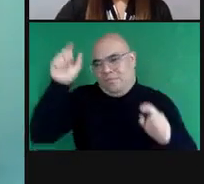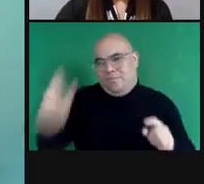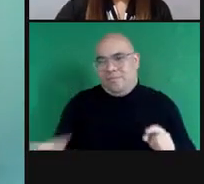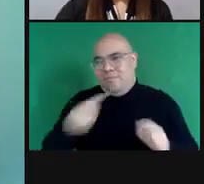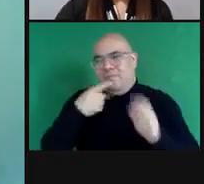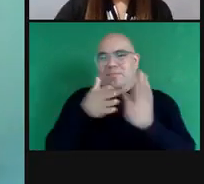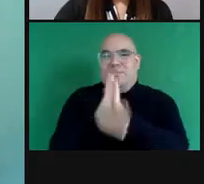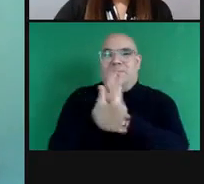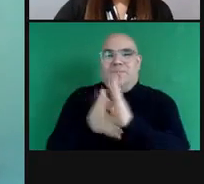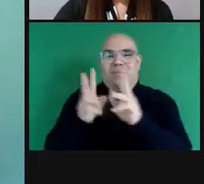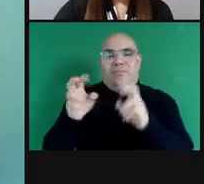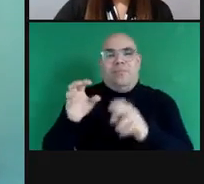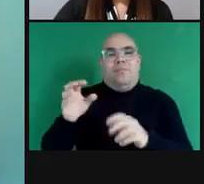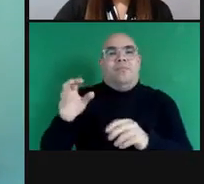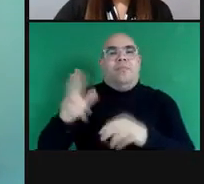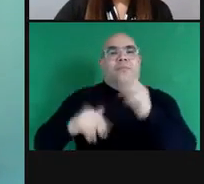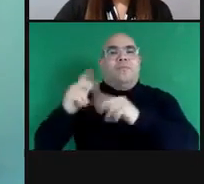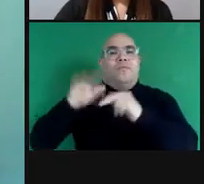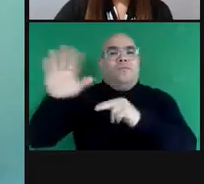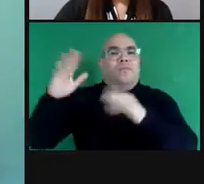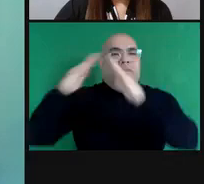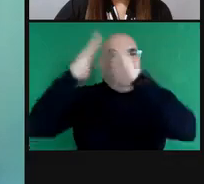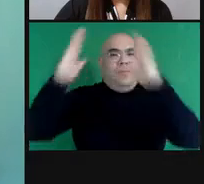de una casa, que ha sido,